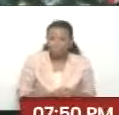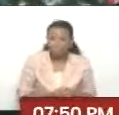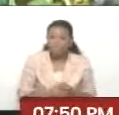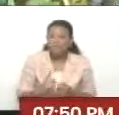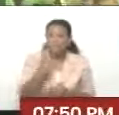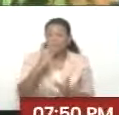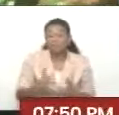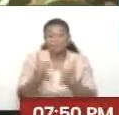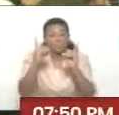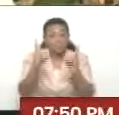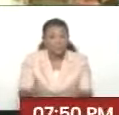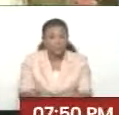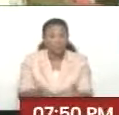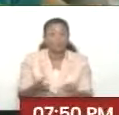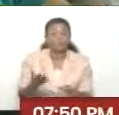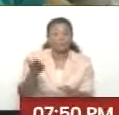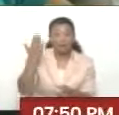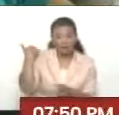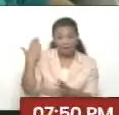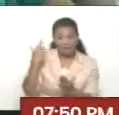Primera decisión.